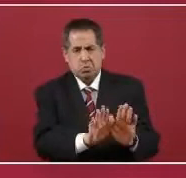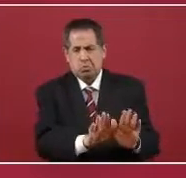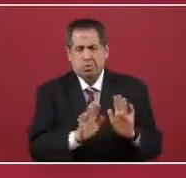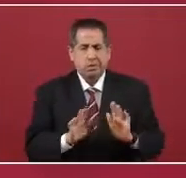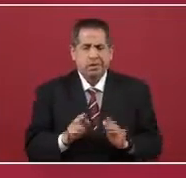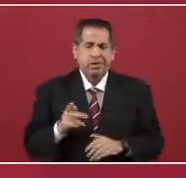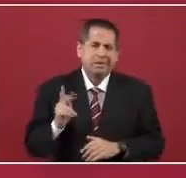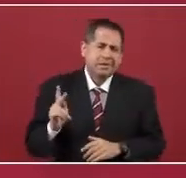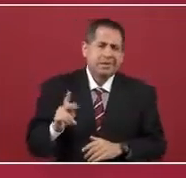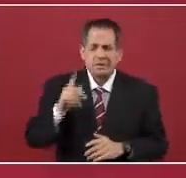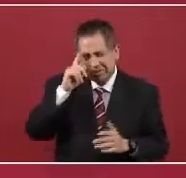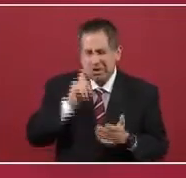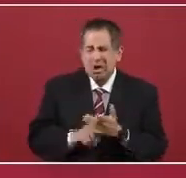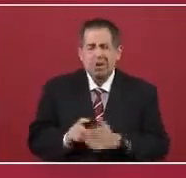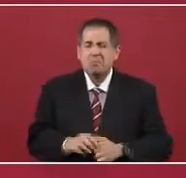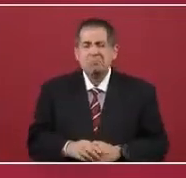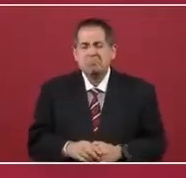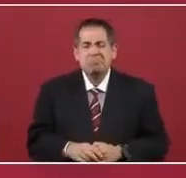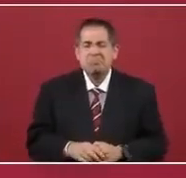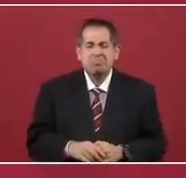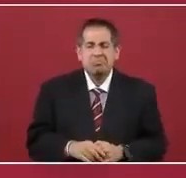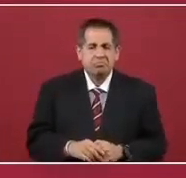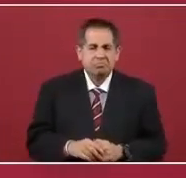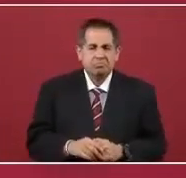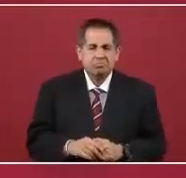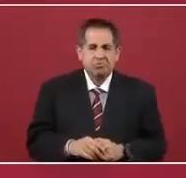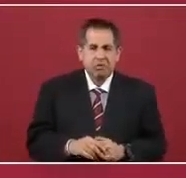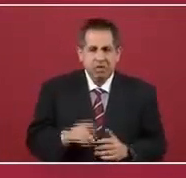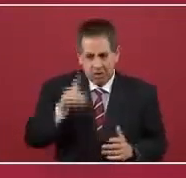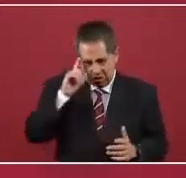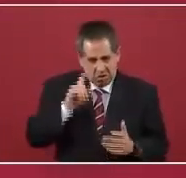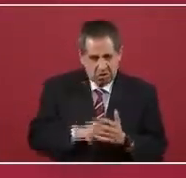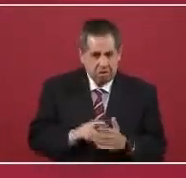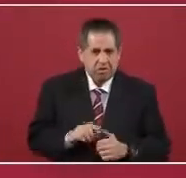pero no creo que